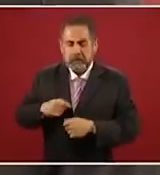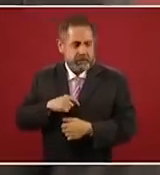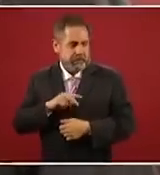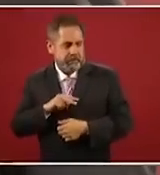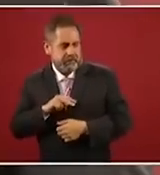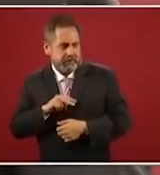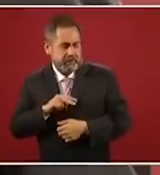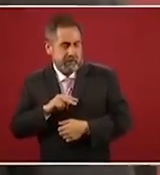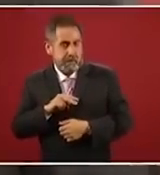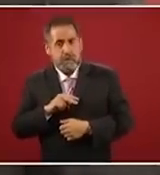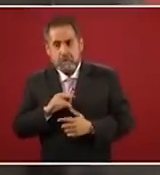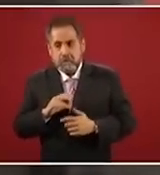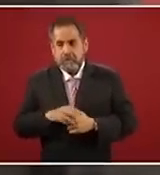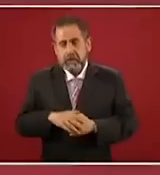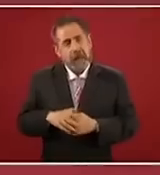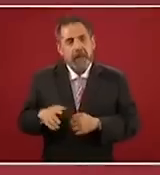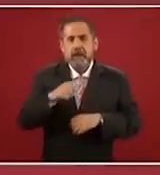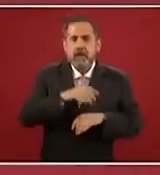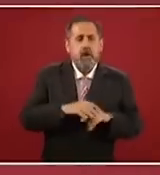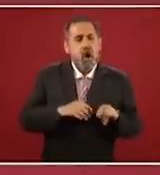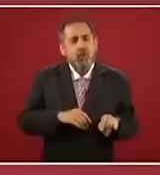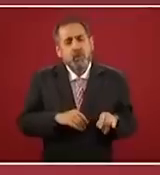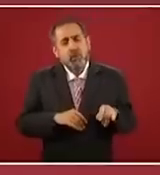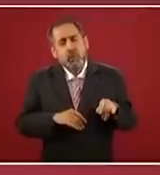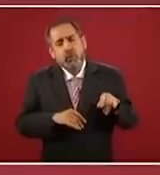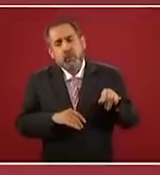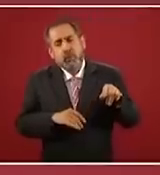Y ya subimos.